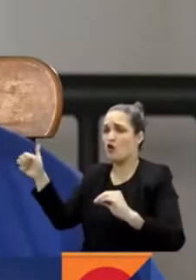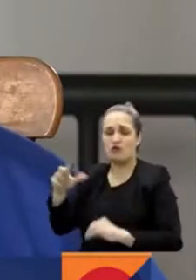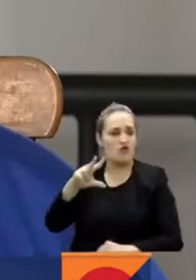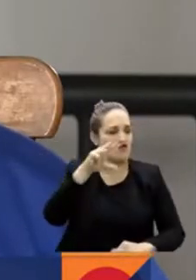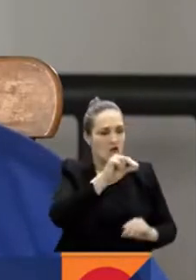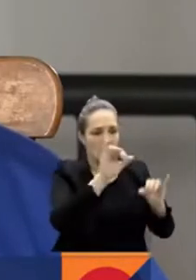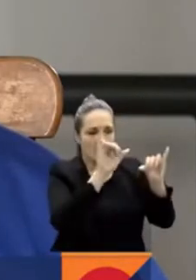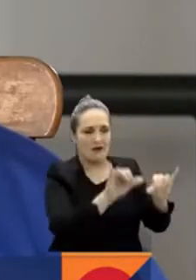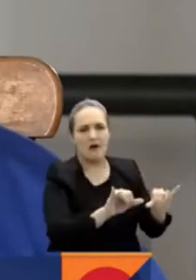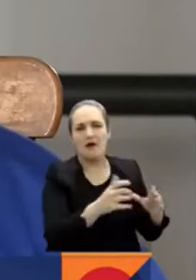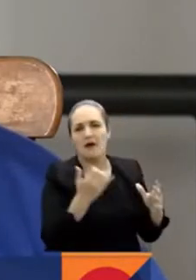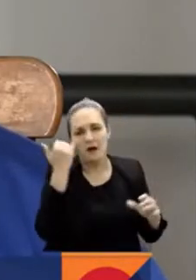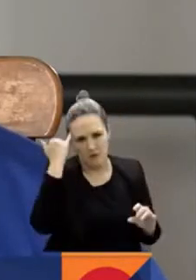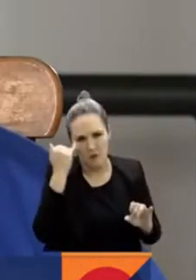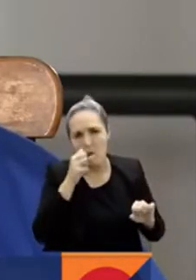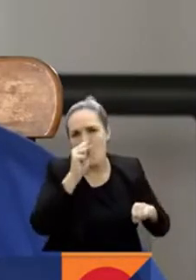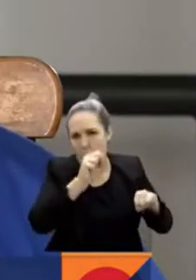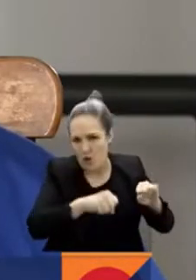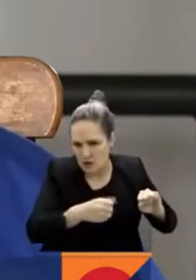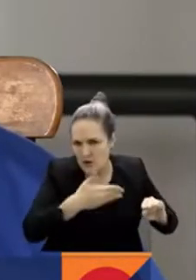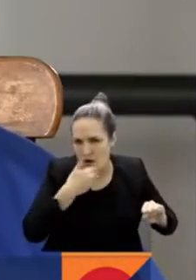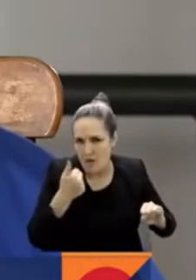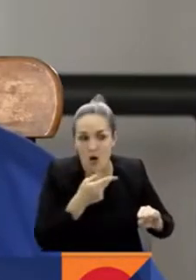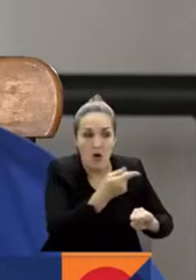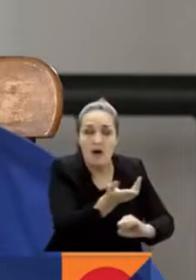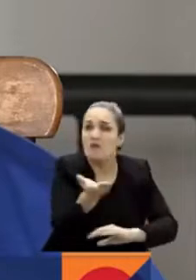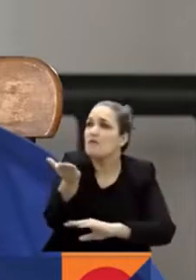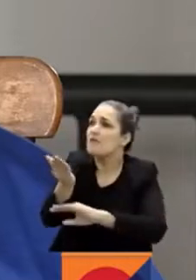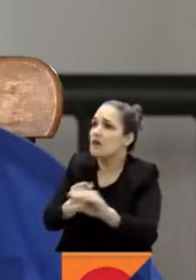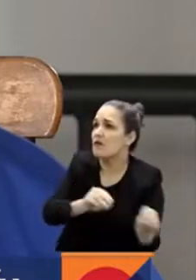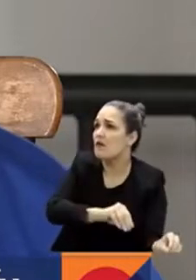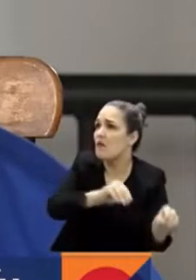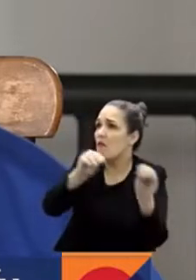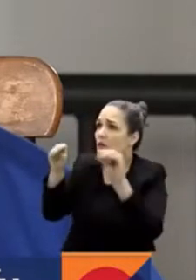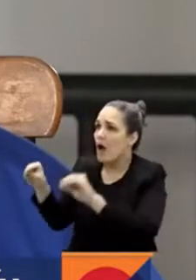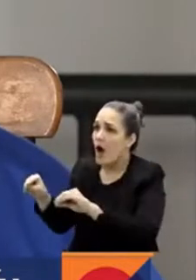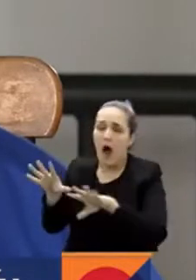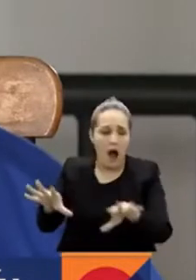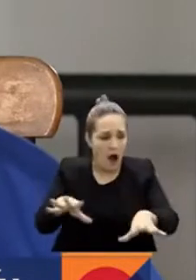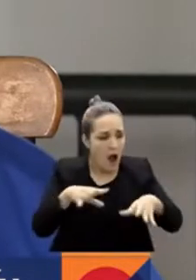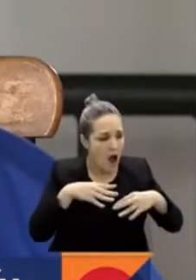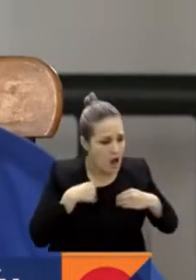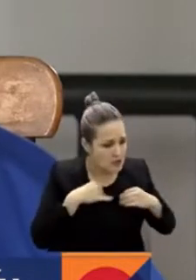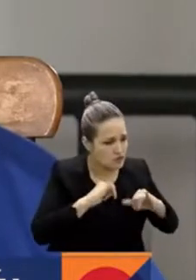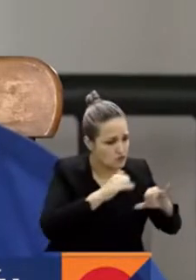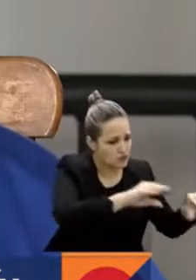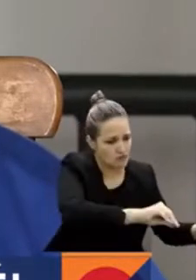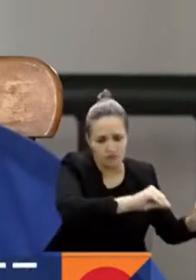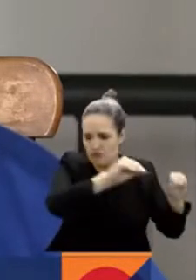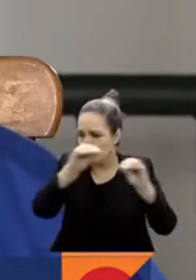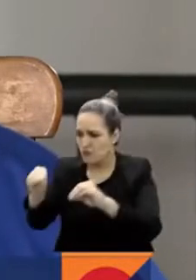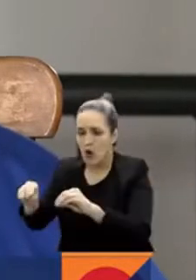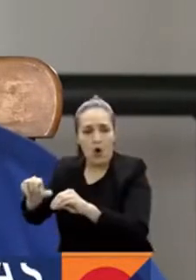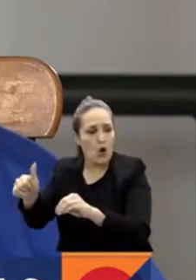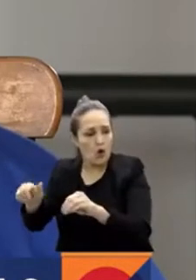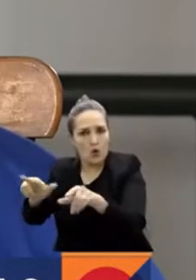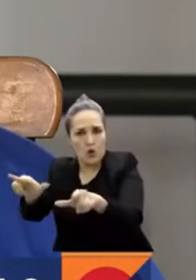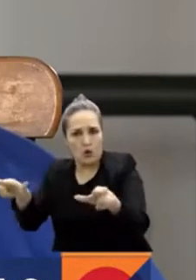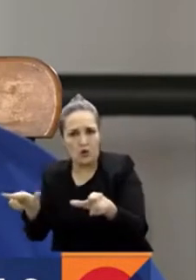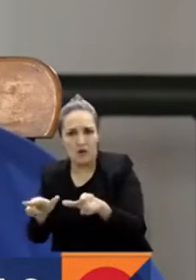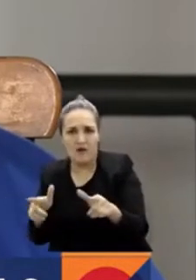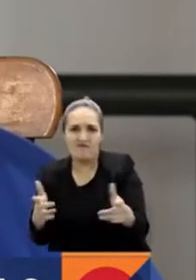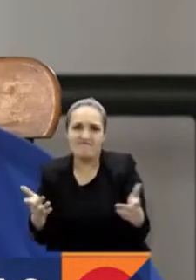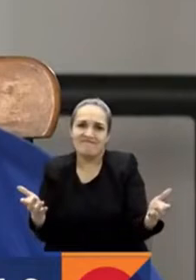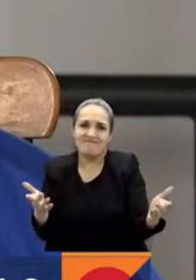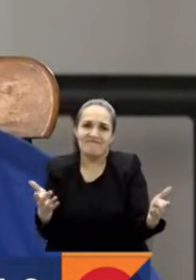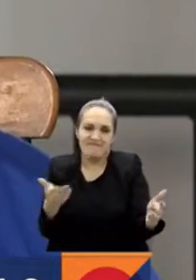posibilidad al cual se le pidió al comando de la Metropolitana en Neiva, no